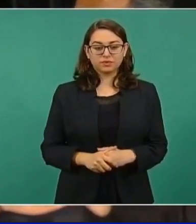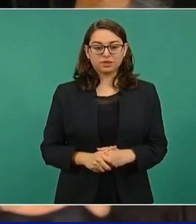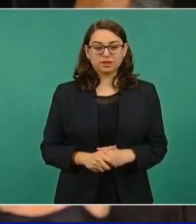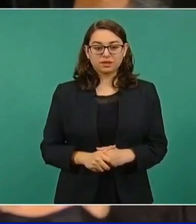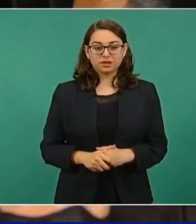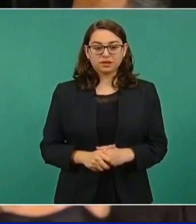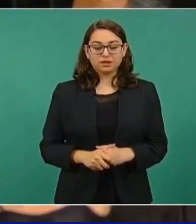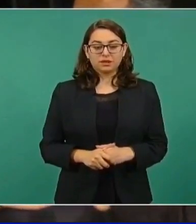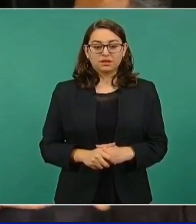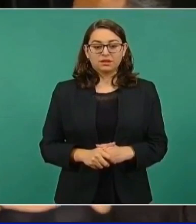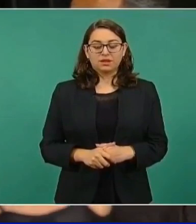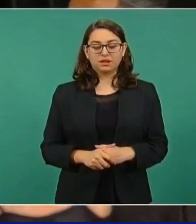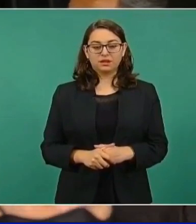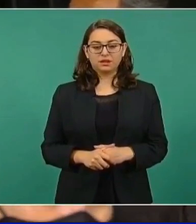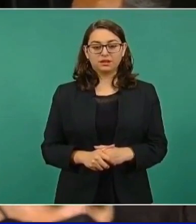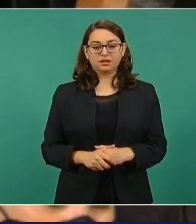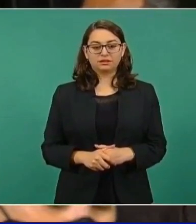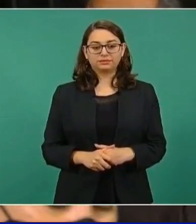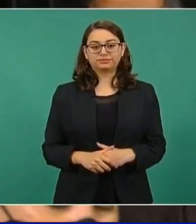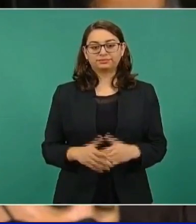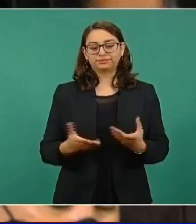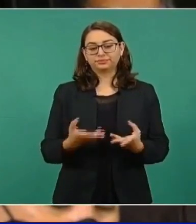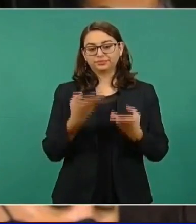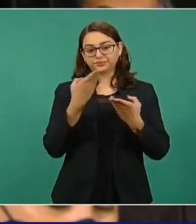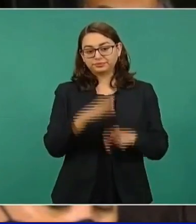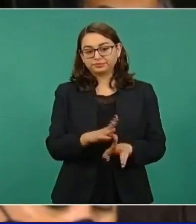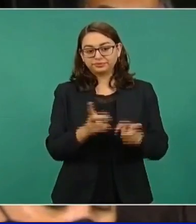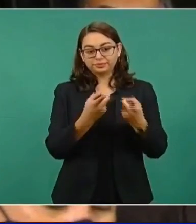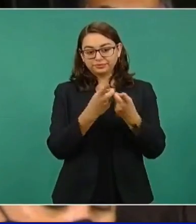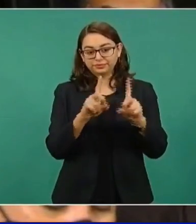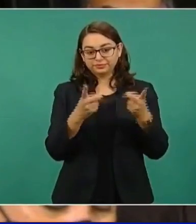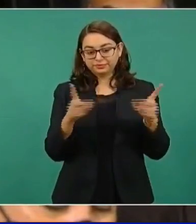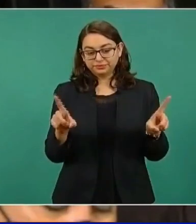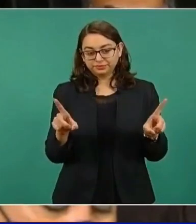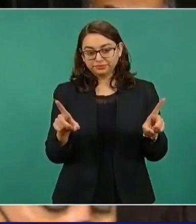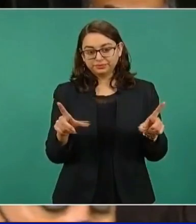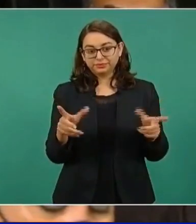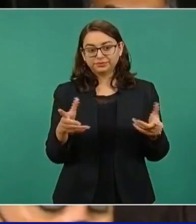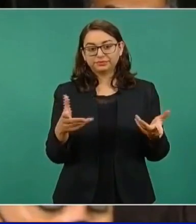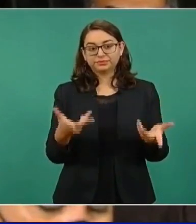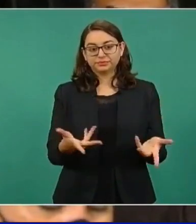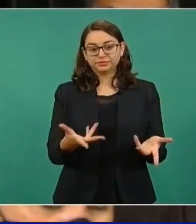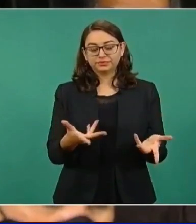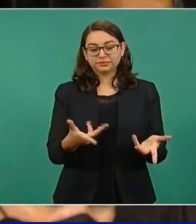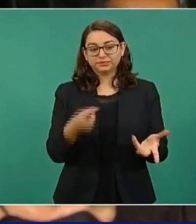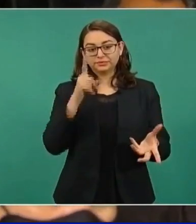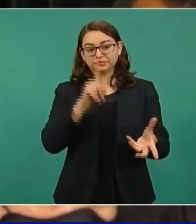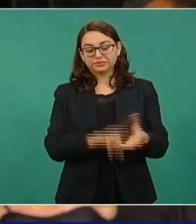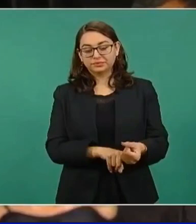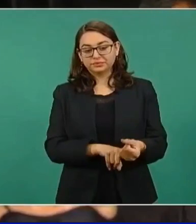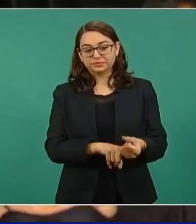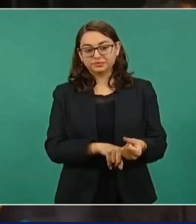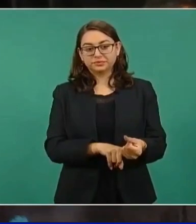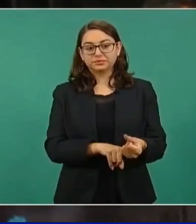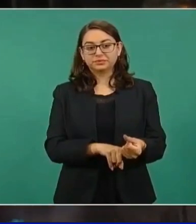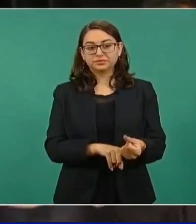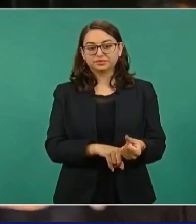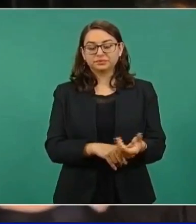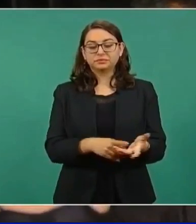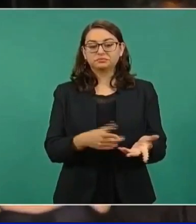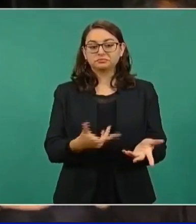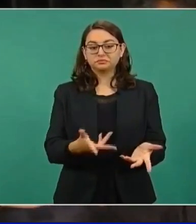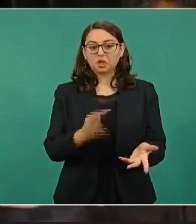desarrollo va a participar en créditos y